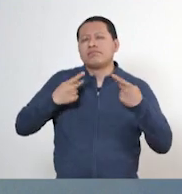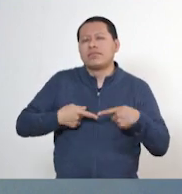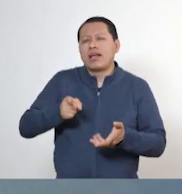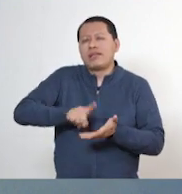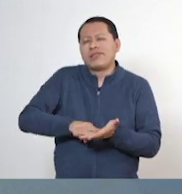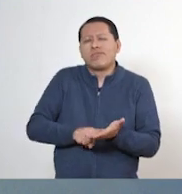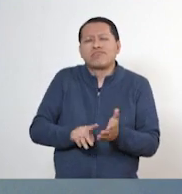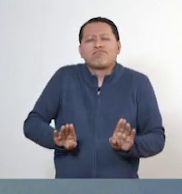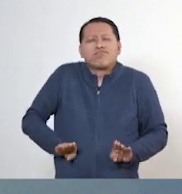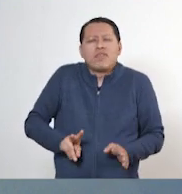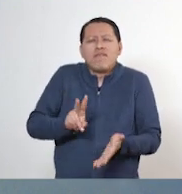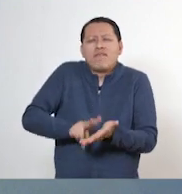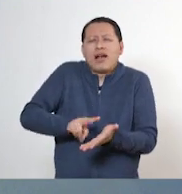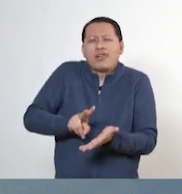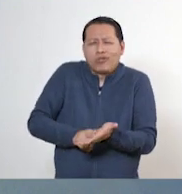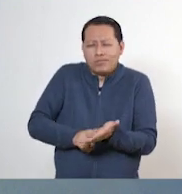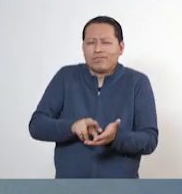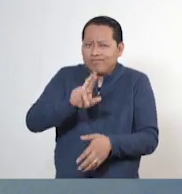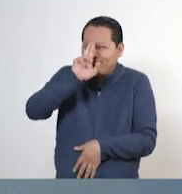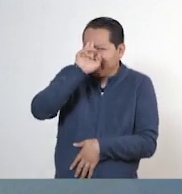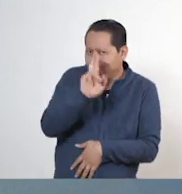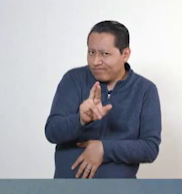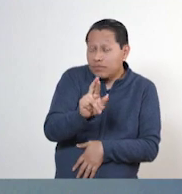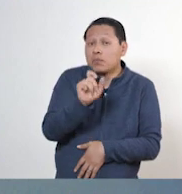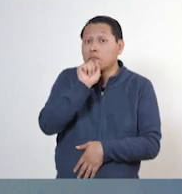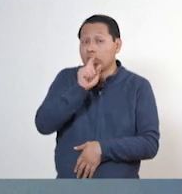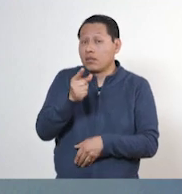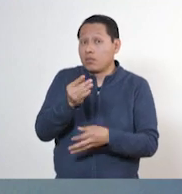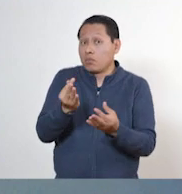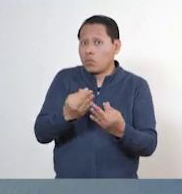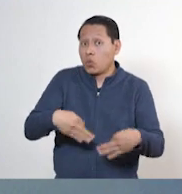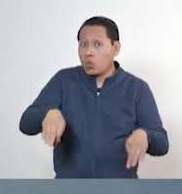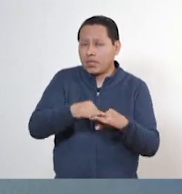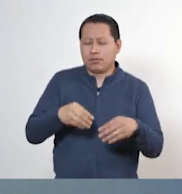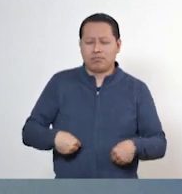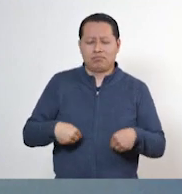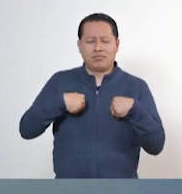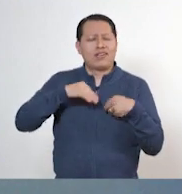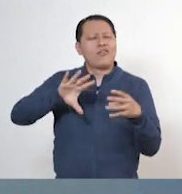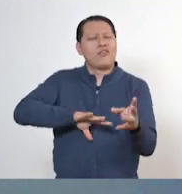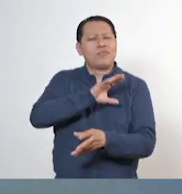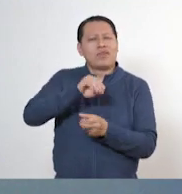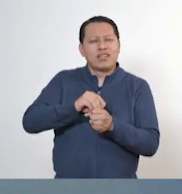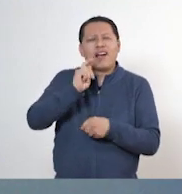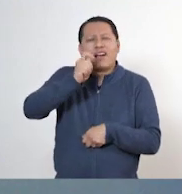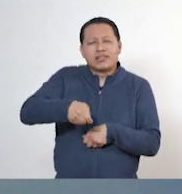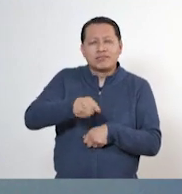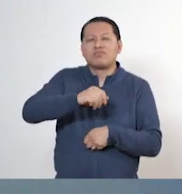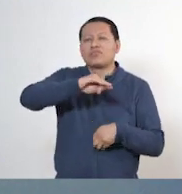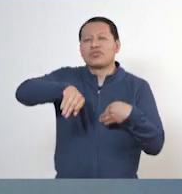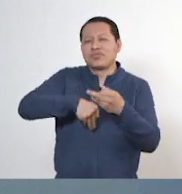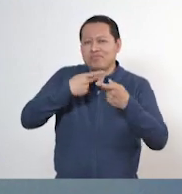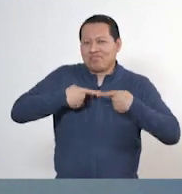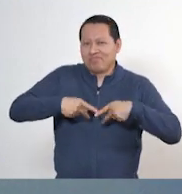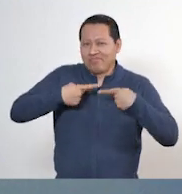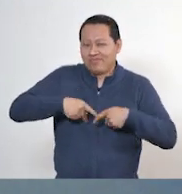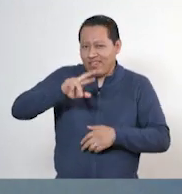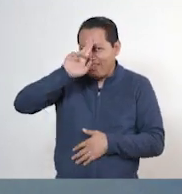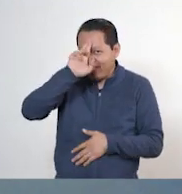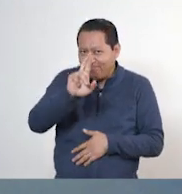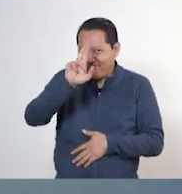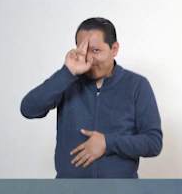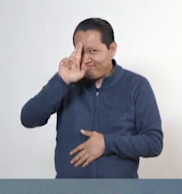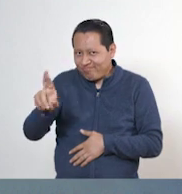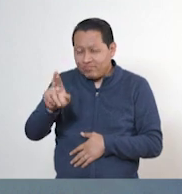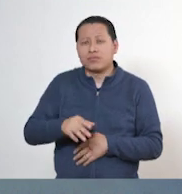vivir felices y con plenitud, siempre respetando la libertad de las demás personas. Es decir, que la libertad tiene que ver con que